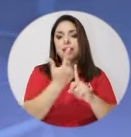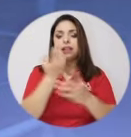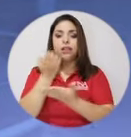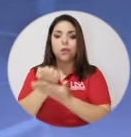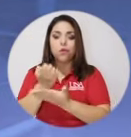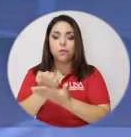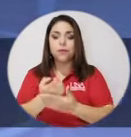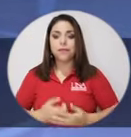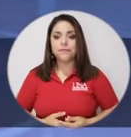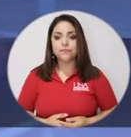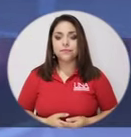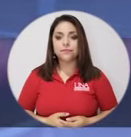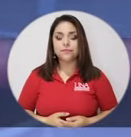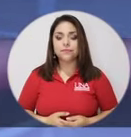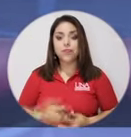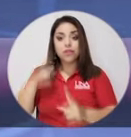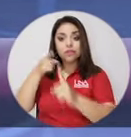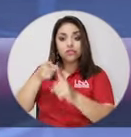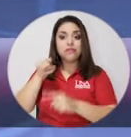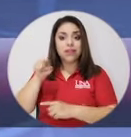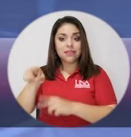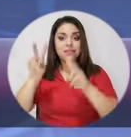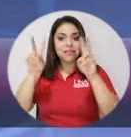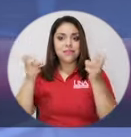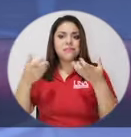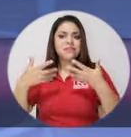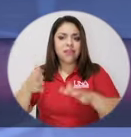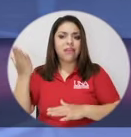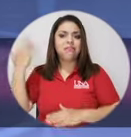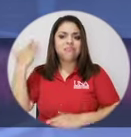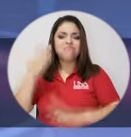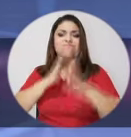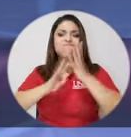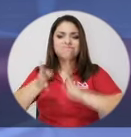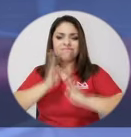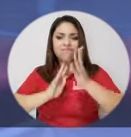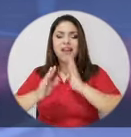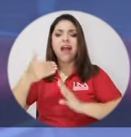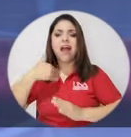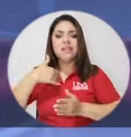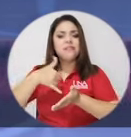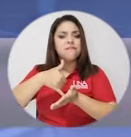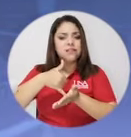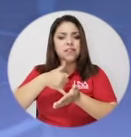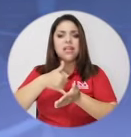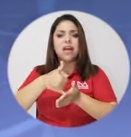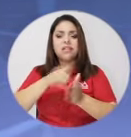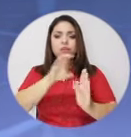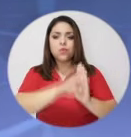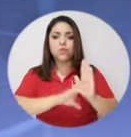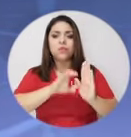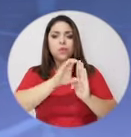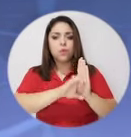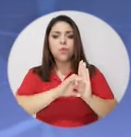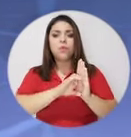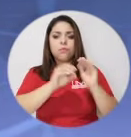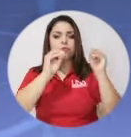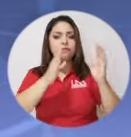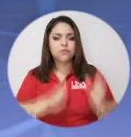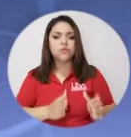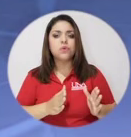ese tema ya de por sí veníamos hablando de que había debilidades importantes en el currículo, ¿verdad?, de la formación docente en las